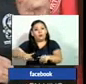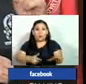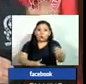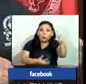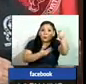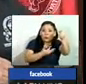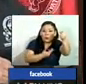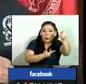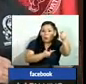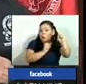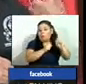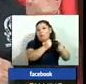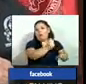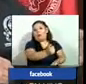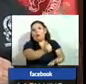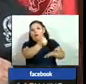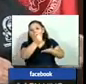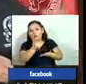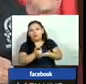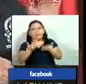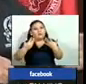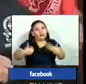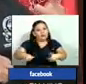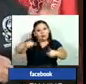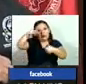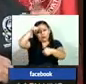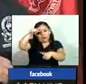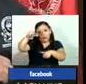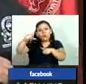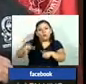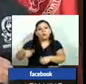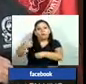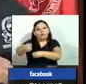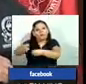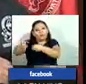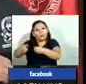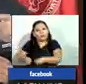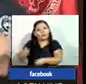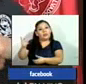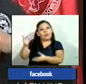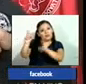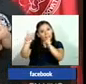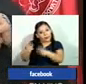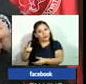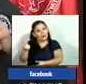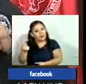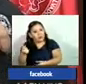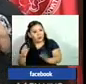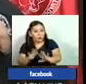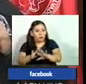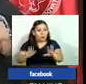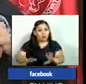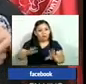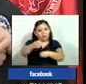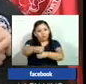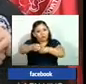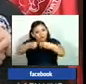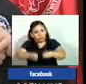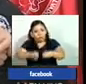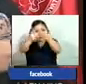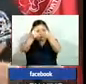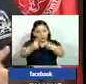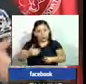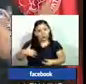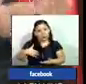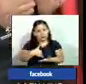retenerle transferencias que han sido aprobadas por la Dirección General de Tesorería y por la Dirección General de Presupuestos del